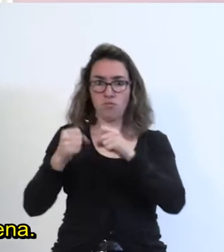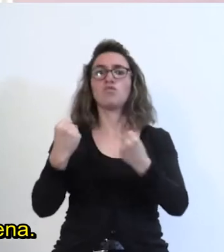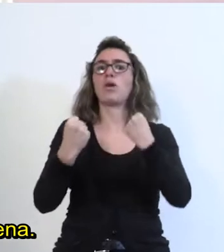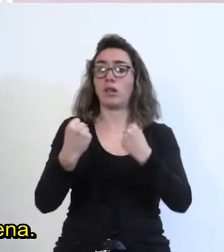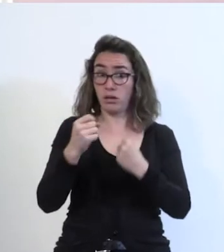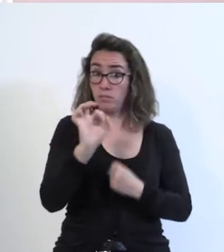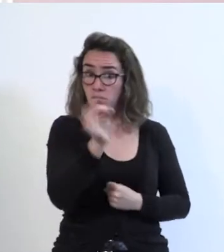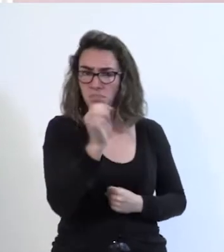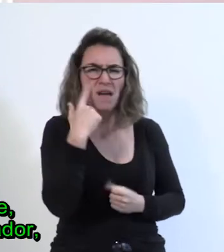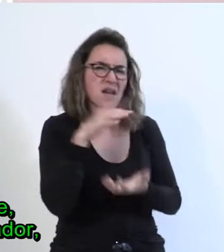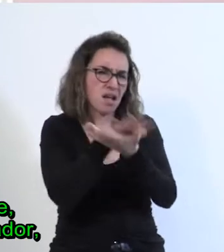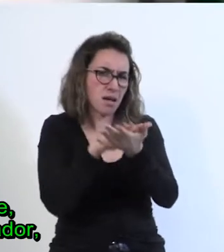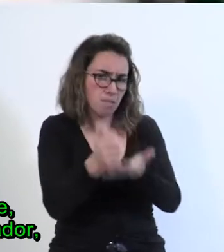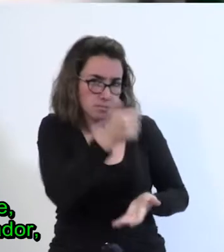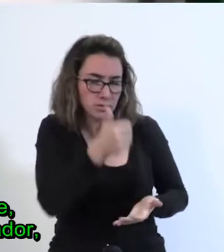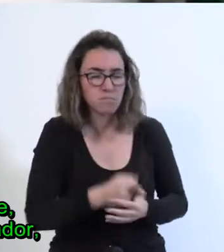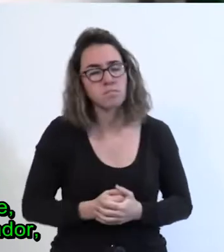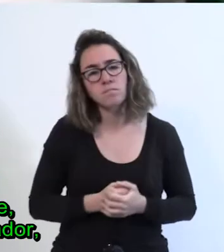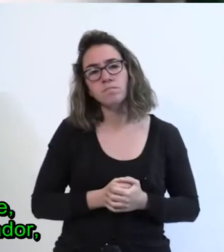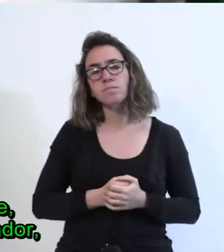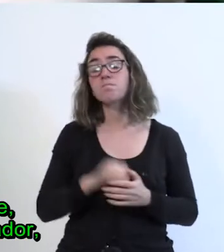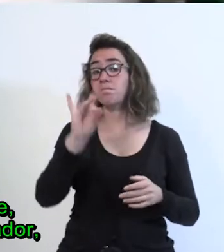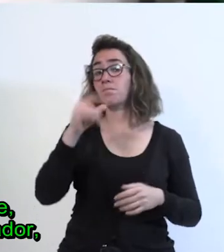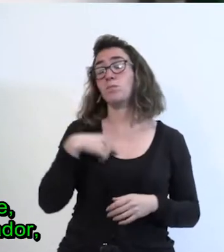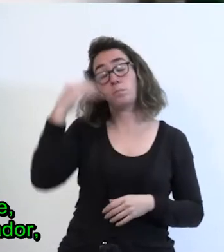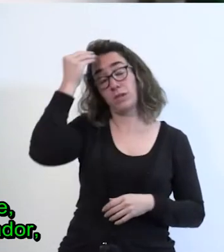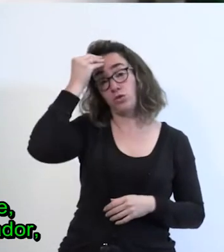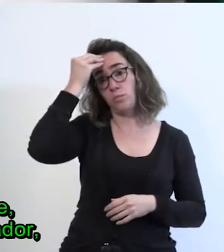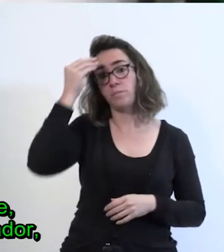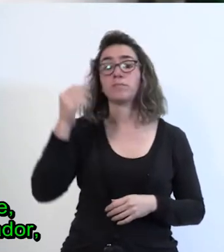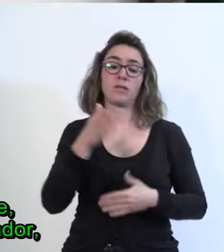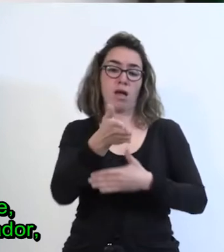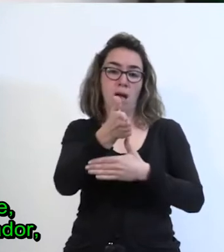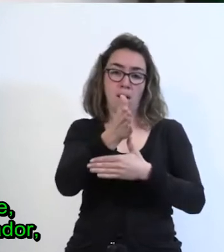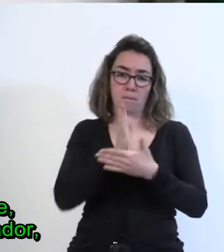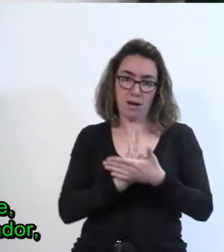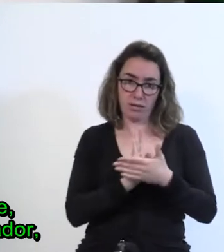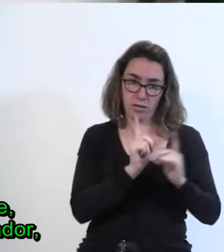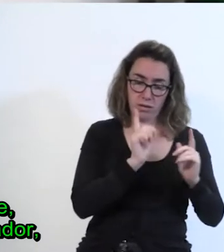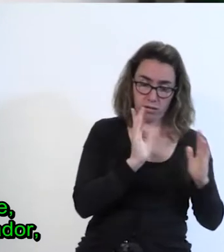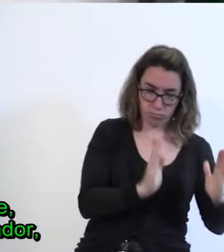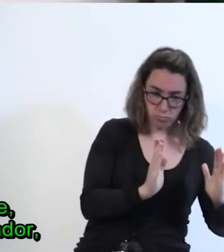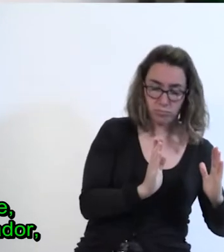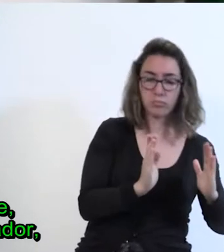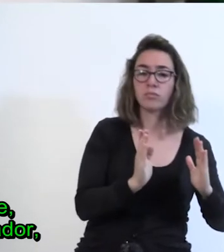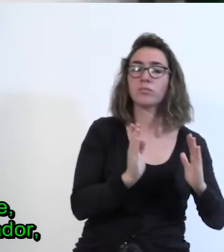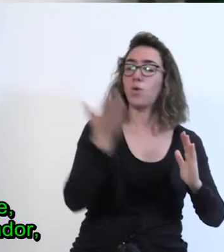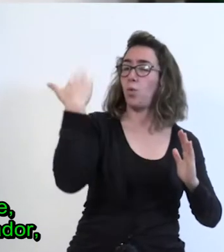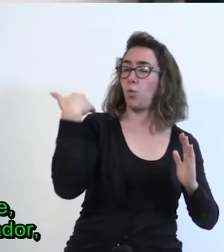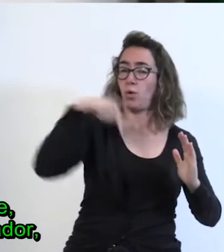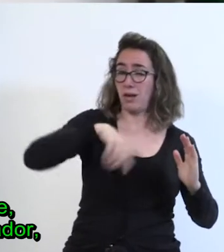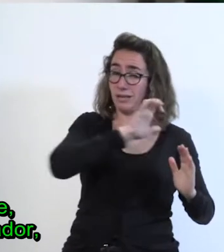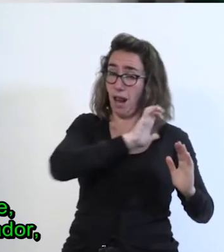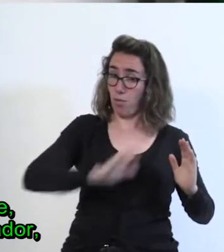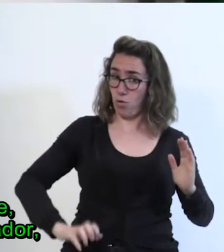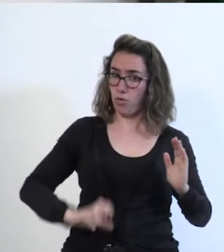eso, Morena. Sí. Pues yo pienso que por una parte, cuando cambiaron la ley